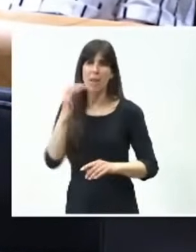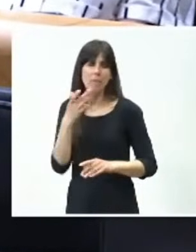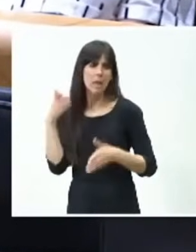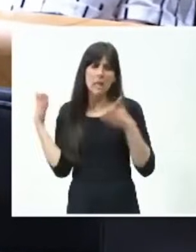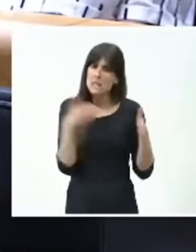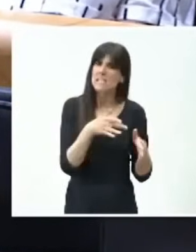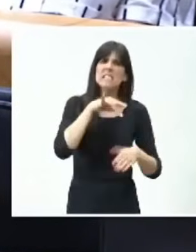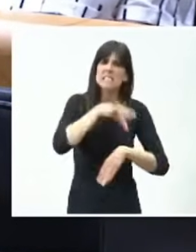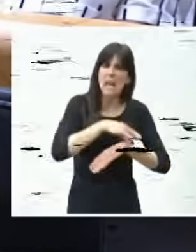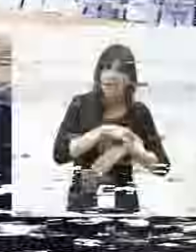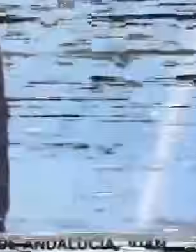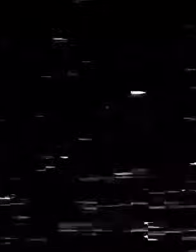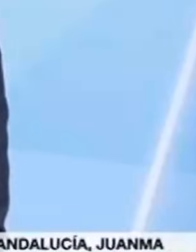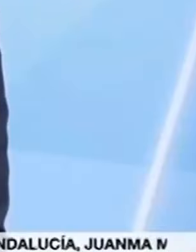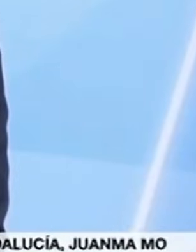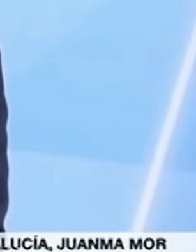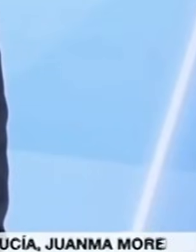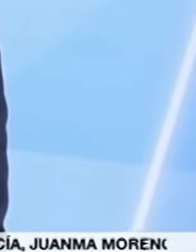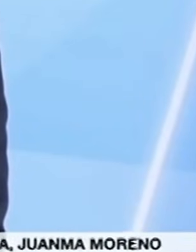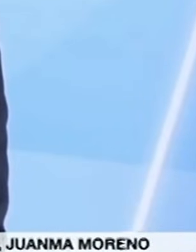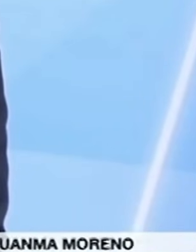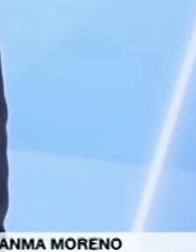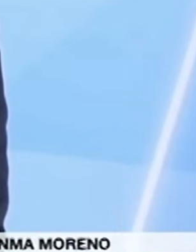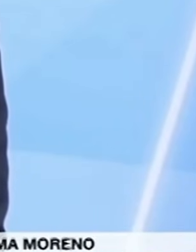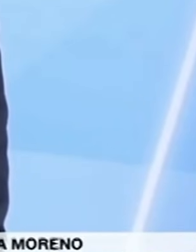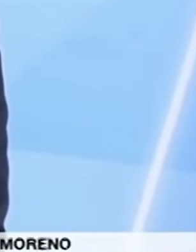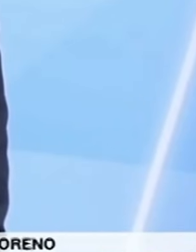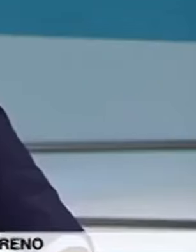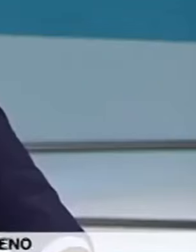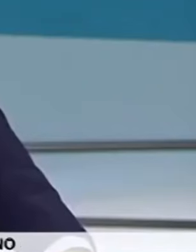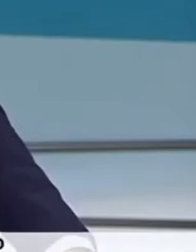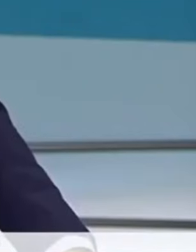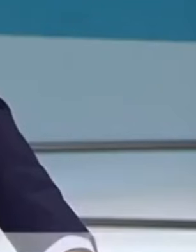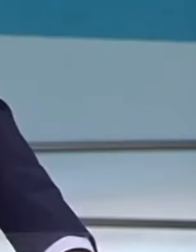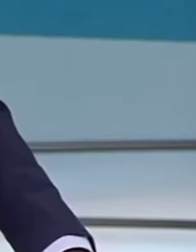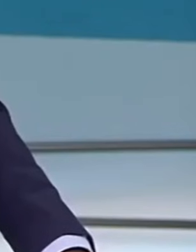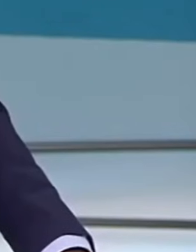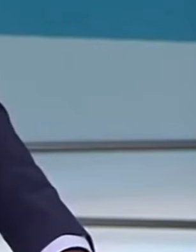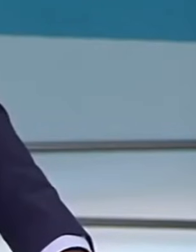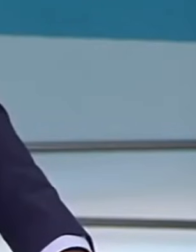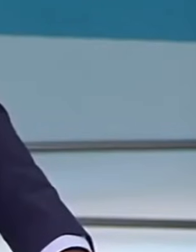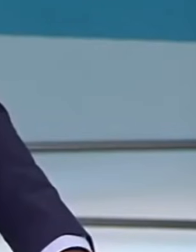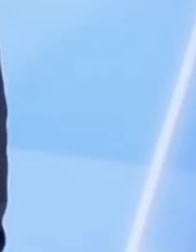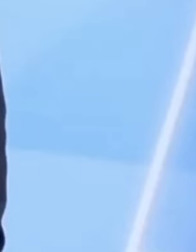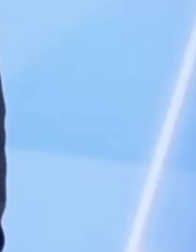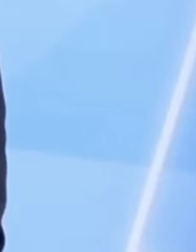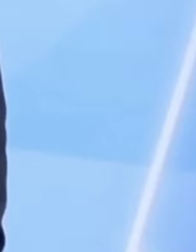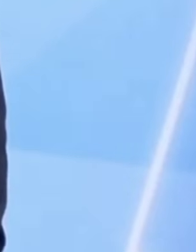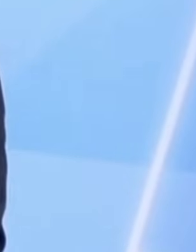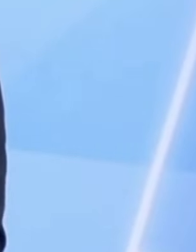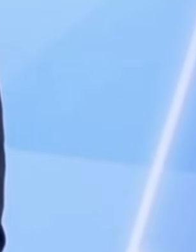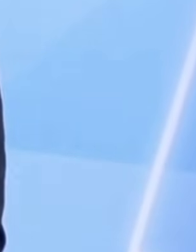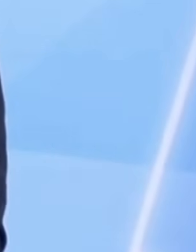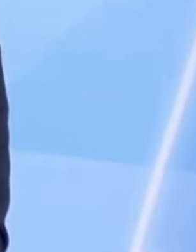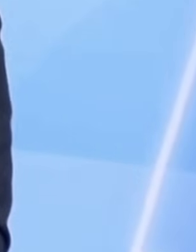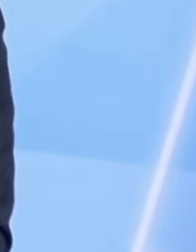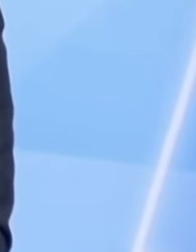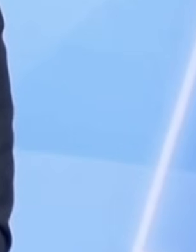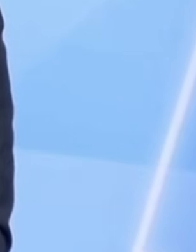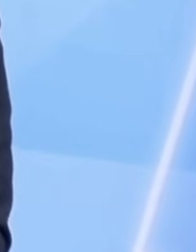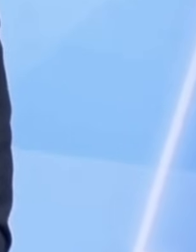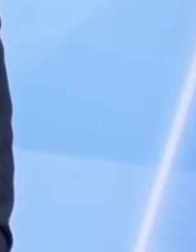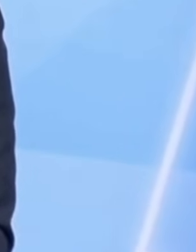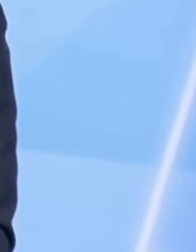en la sanidad de Andalucía. Pues efectivamente así es. El Consejo Profesional de los Trabajadores de Canal Sur han presentado un informe donde